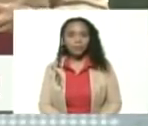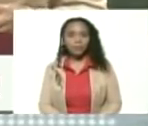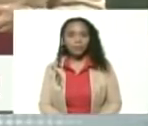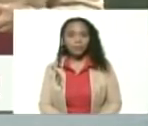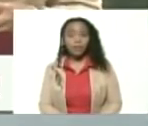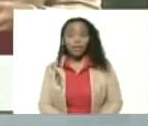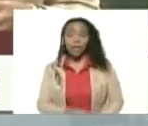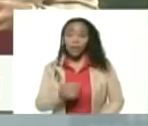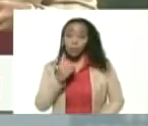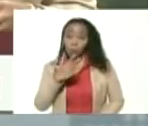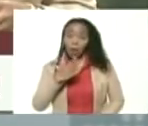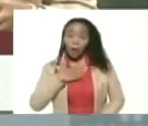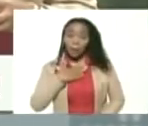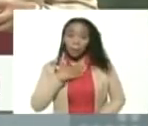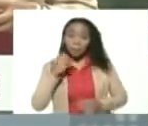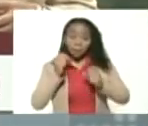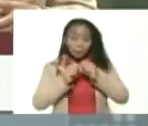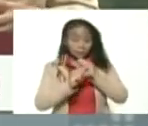Bueno, aquí han mirado, viendo